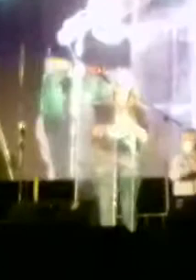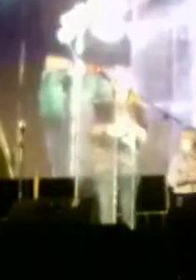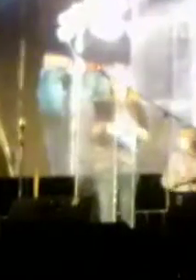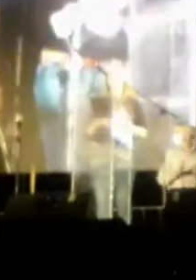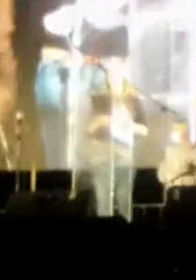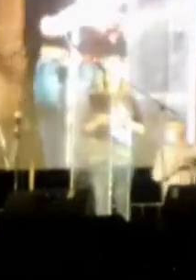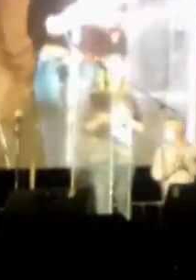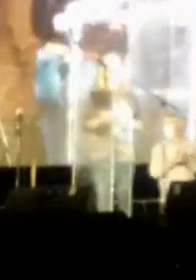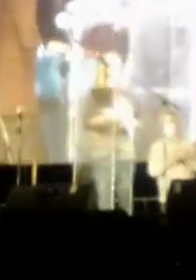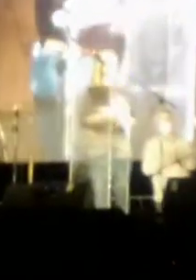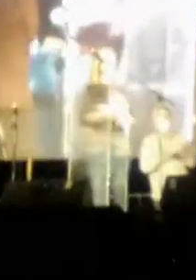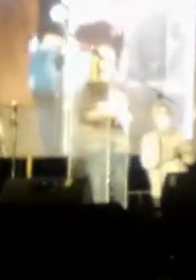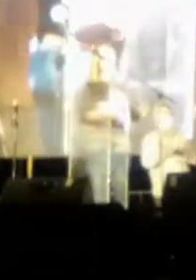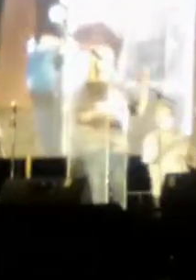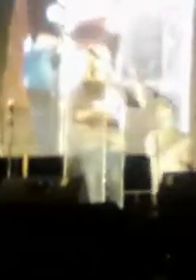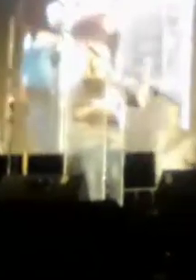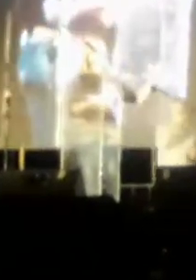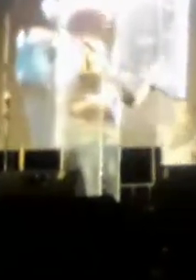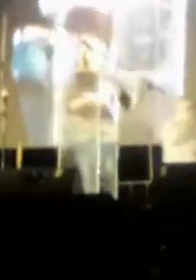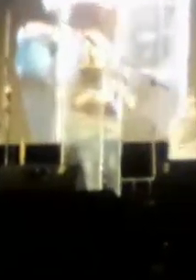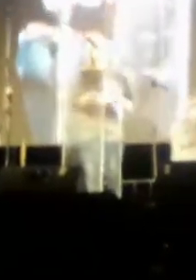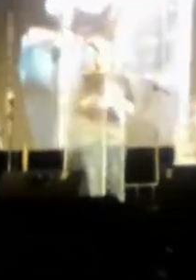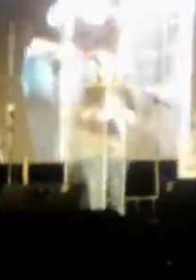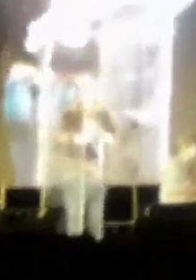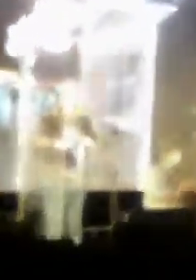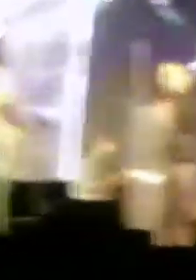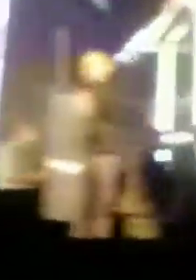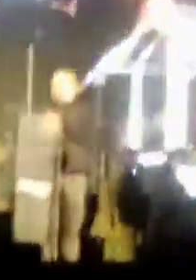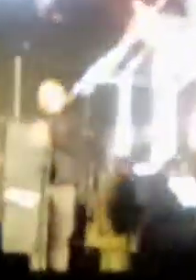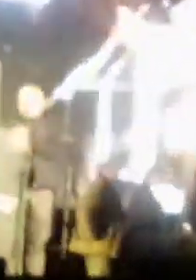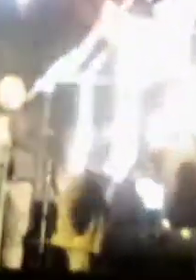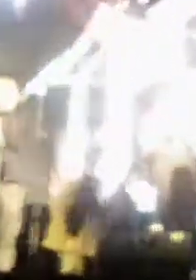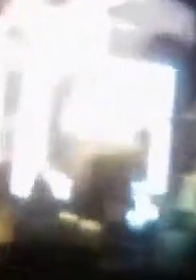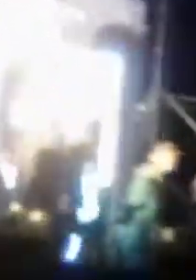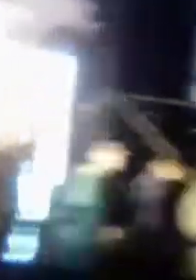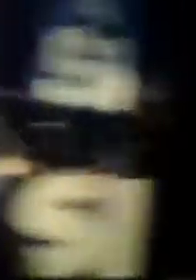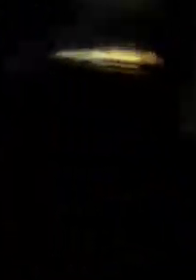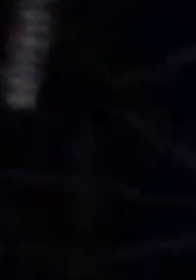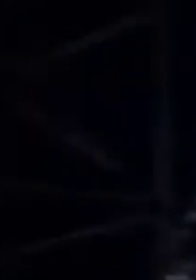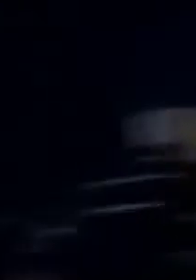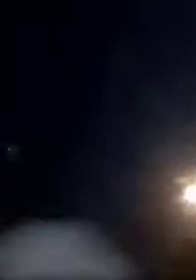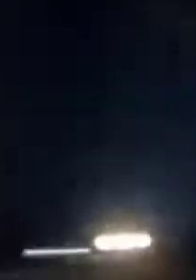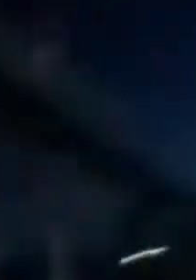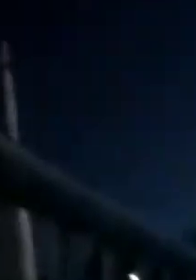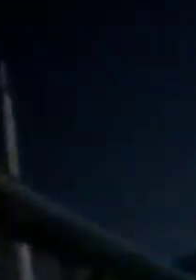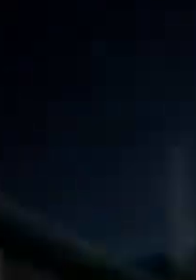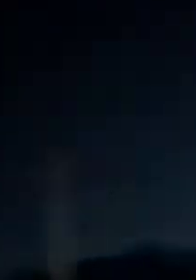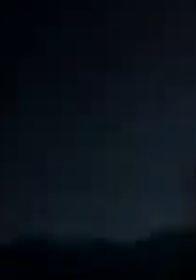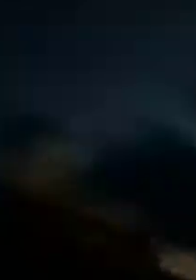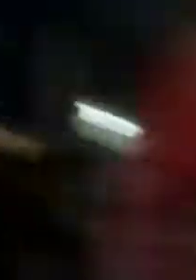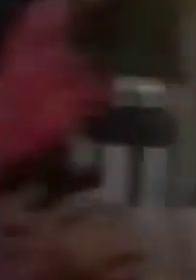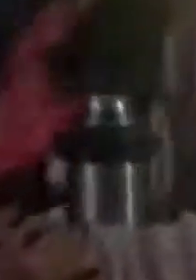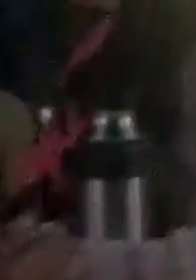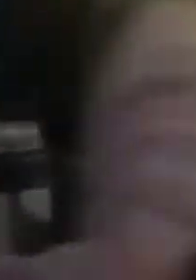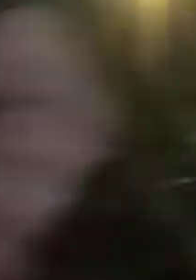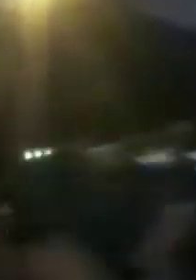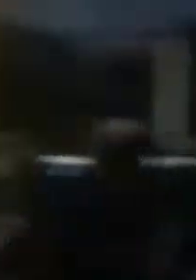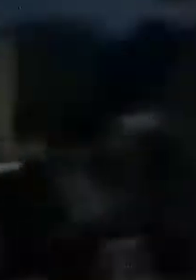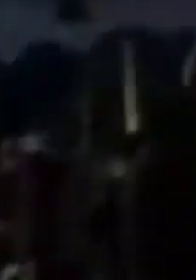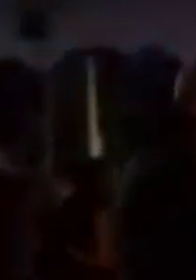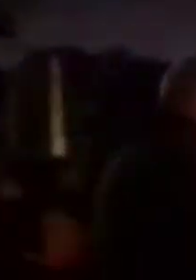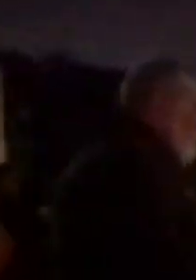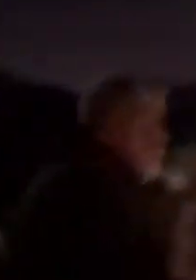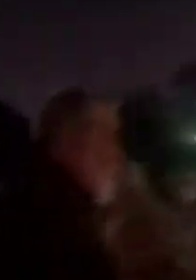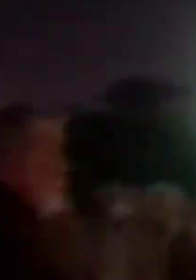135 artículos de la Ley de Urgente Consideración. Despedimos a los representantes de FUCBAN, a las personalidades destacadas que nos